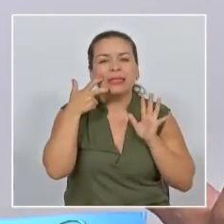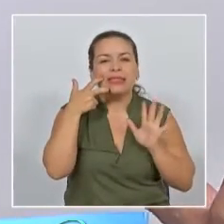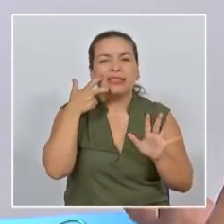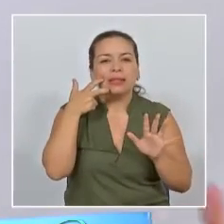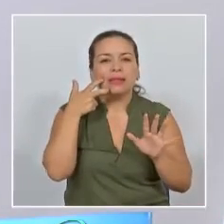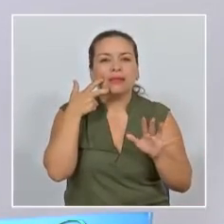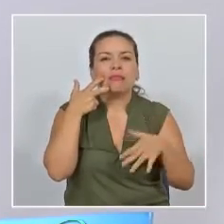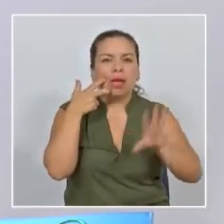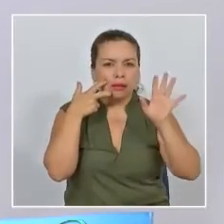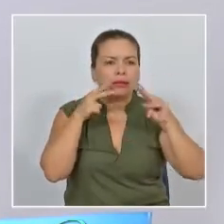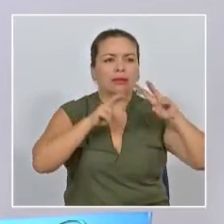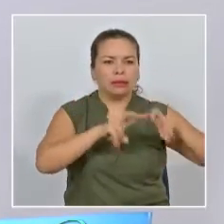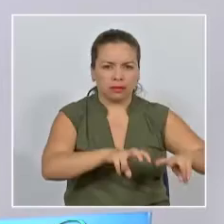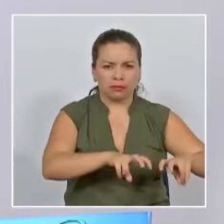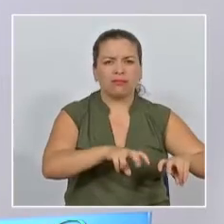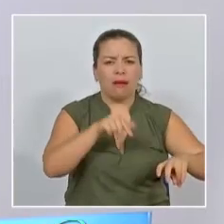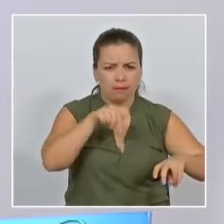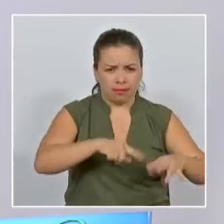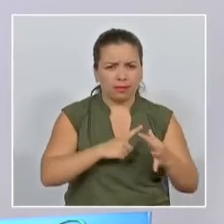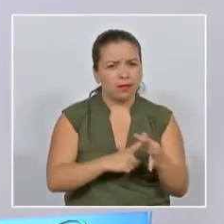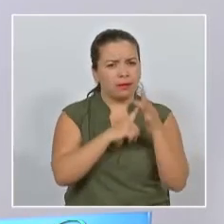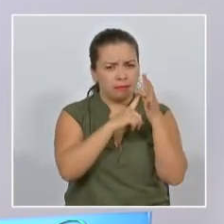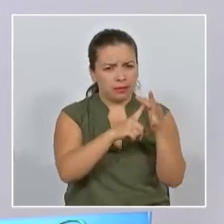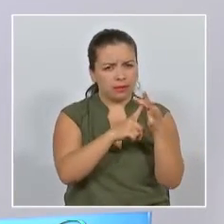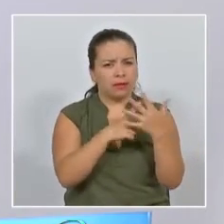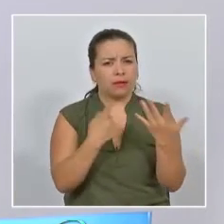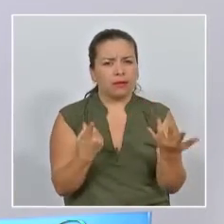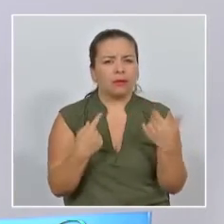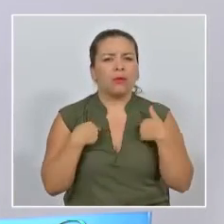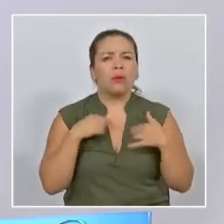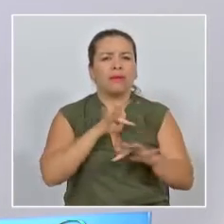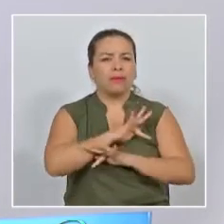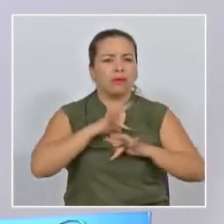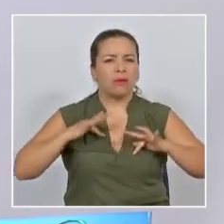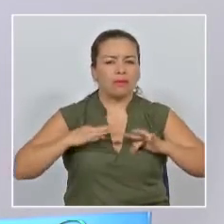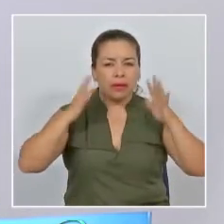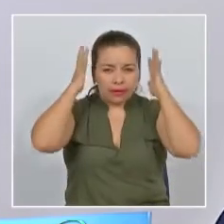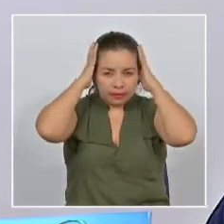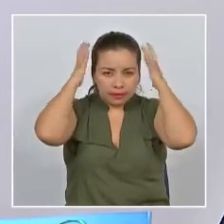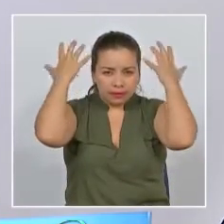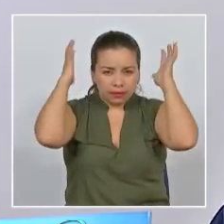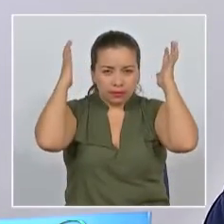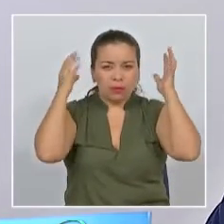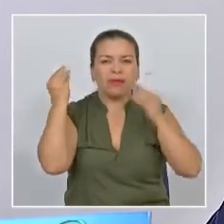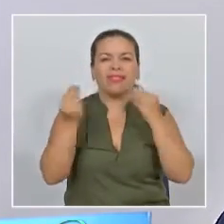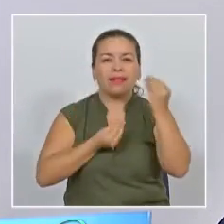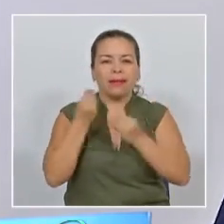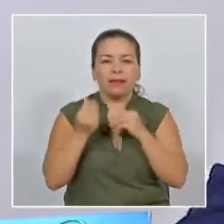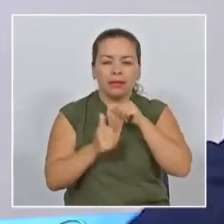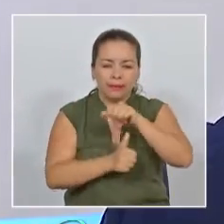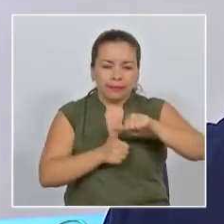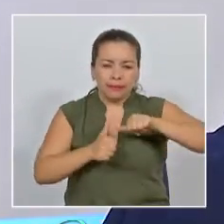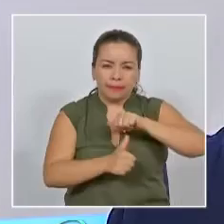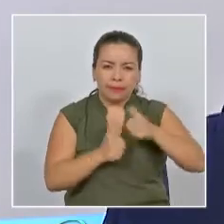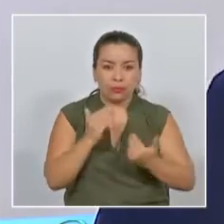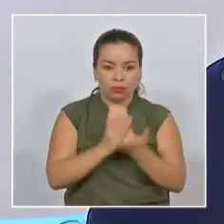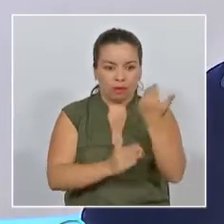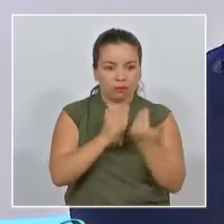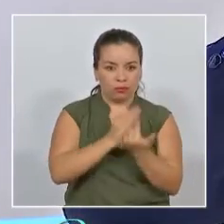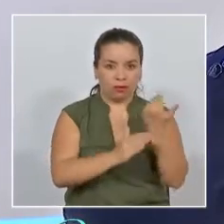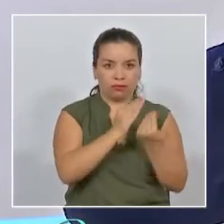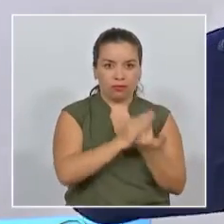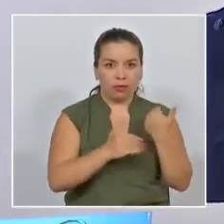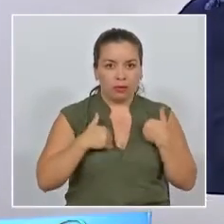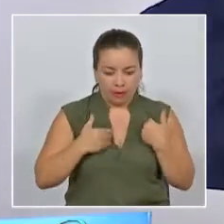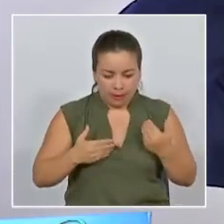tema muy consultado en esta especialidad también. Entonces la terapia neural lo que hace es como repolarizar, regenerar todos estos sitios,